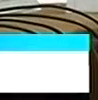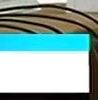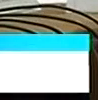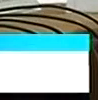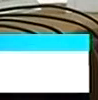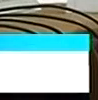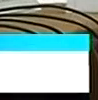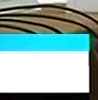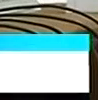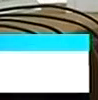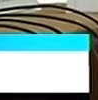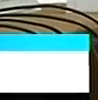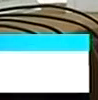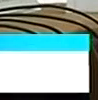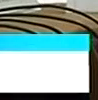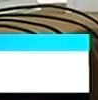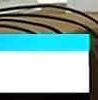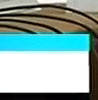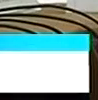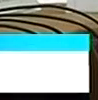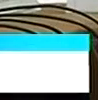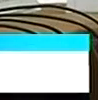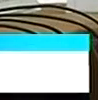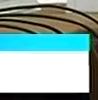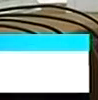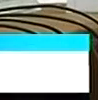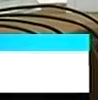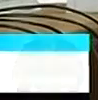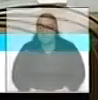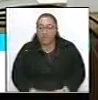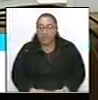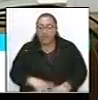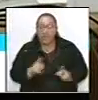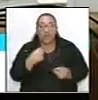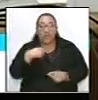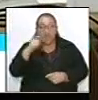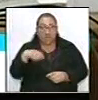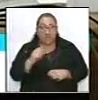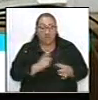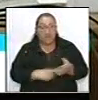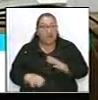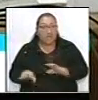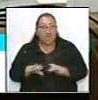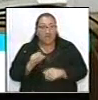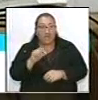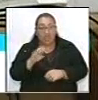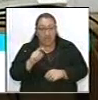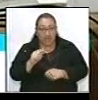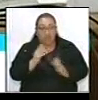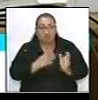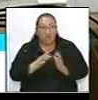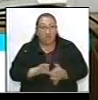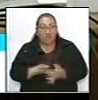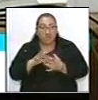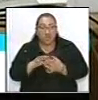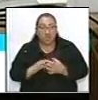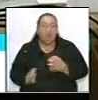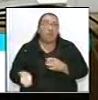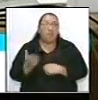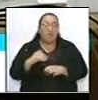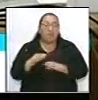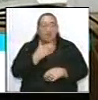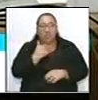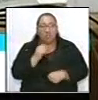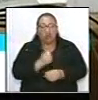sentido. Pero es necesario que se haga, porque un sereno bien preparado, capacitado, profesionalizado, va a hacer mejor